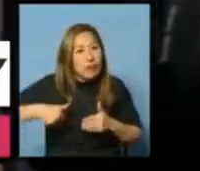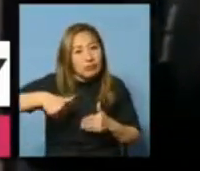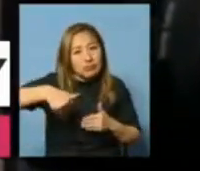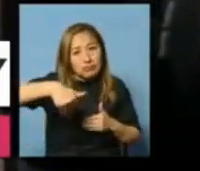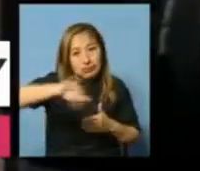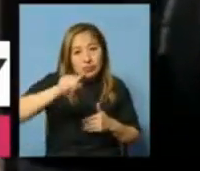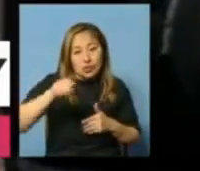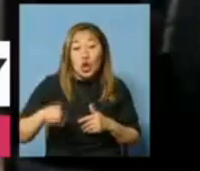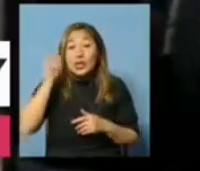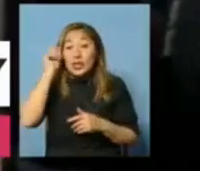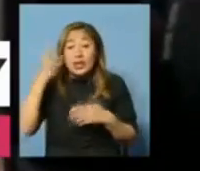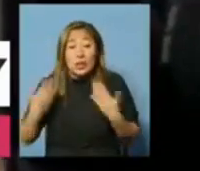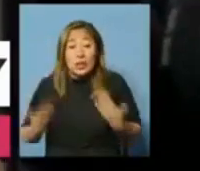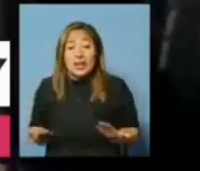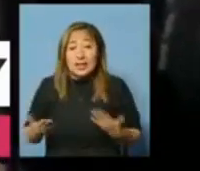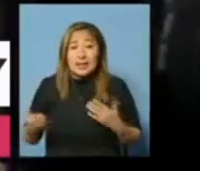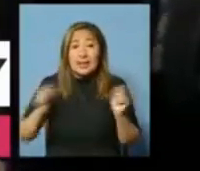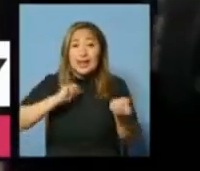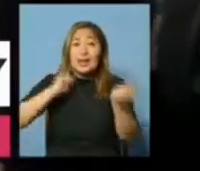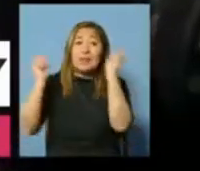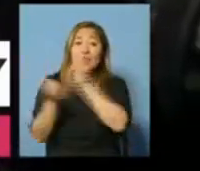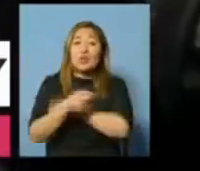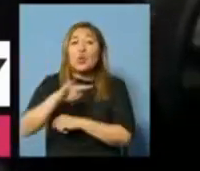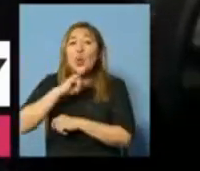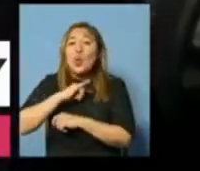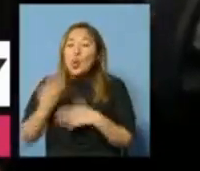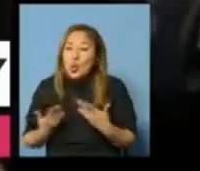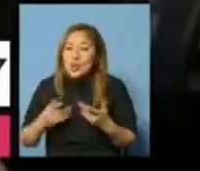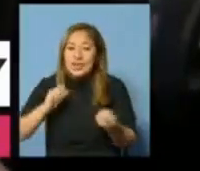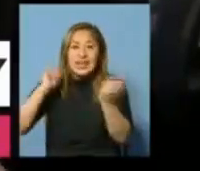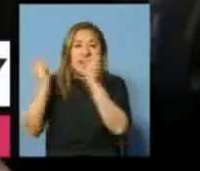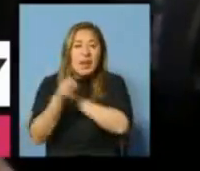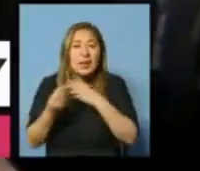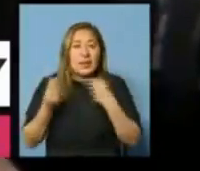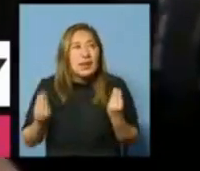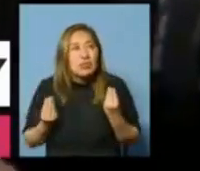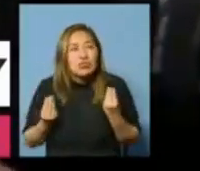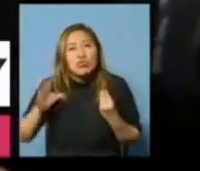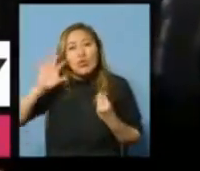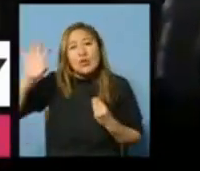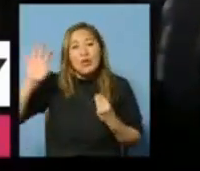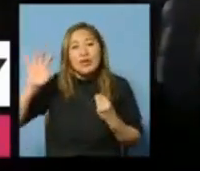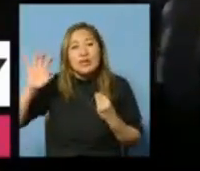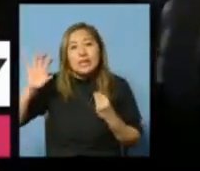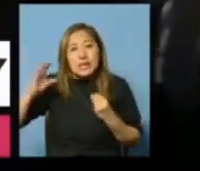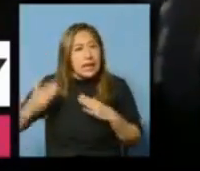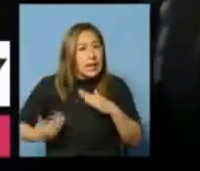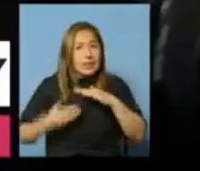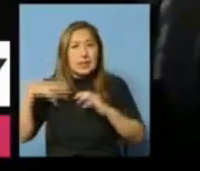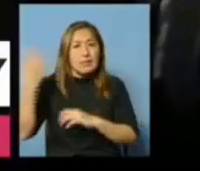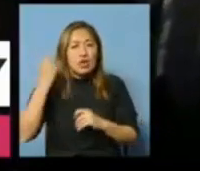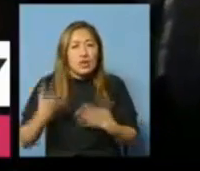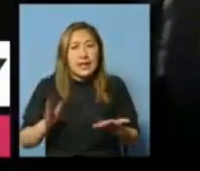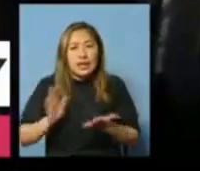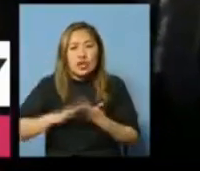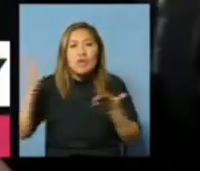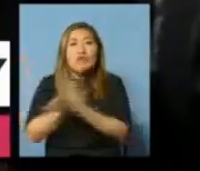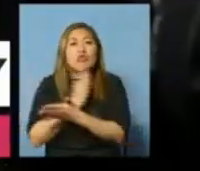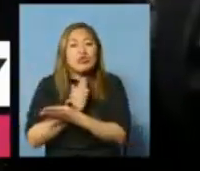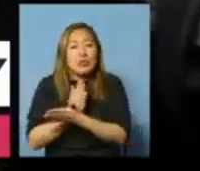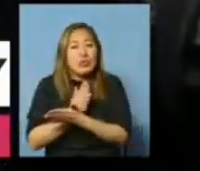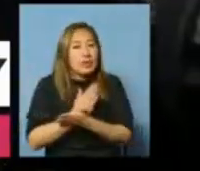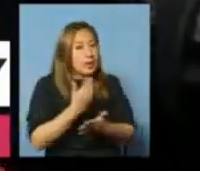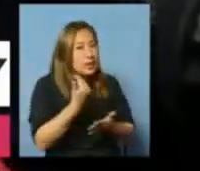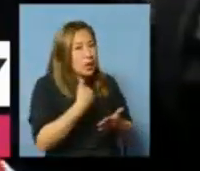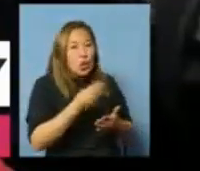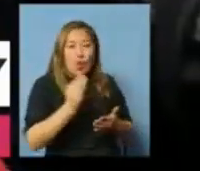adelante con eso, porque se está transformando en una provincia muy, ¿cómo se diría?, central para la Argentina en términos de producción, ¿no?